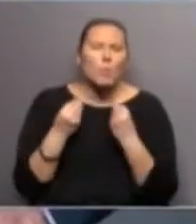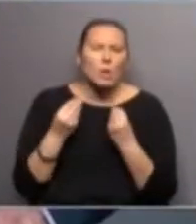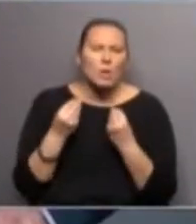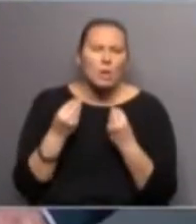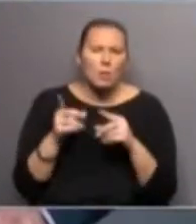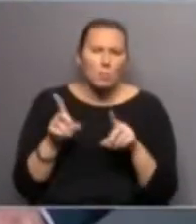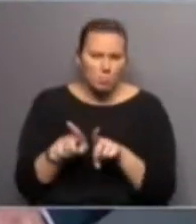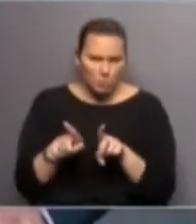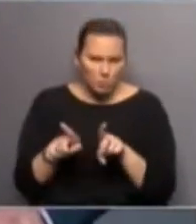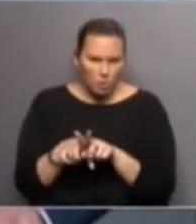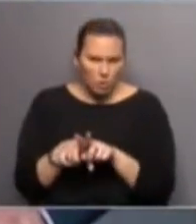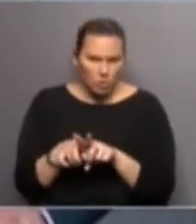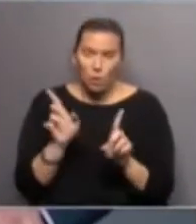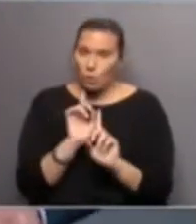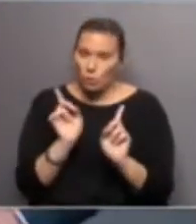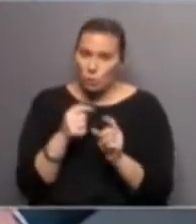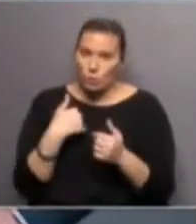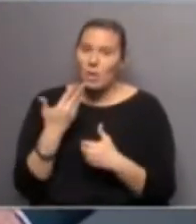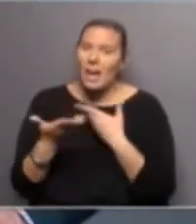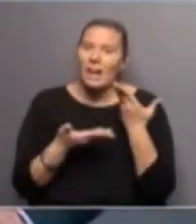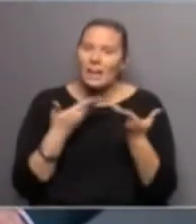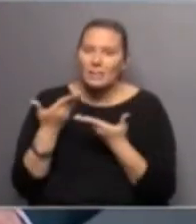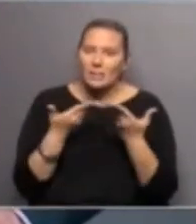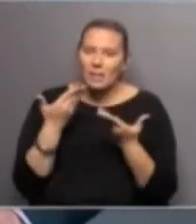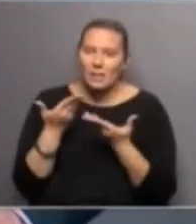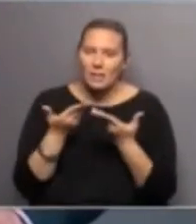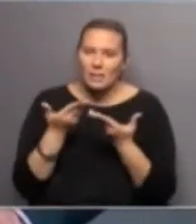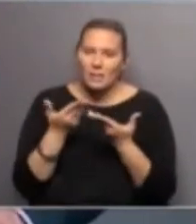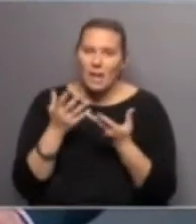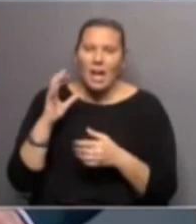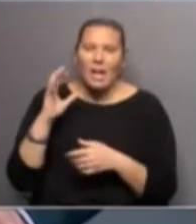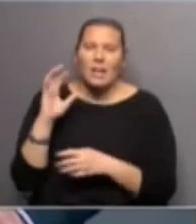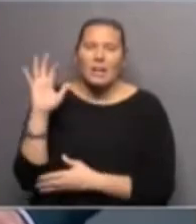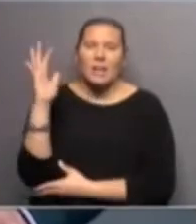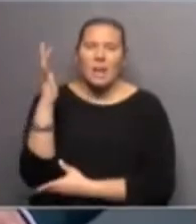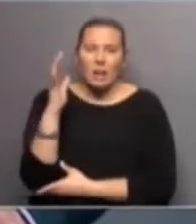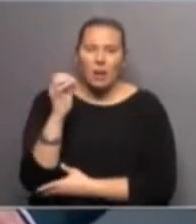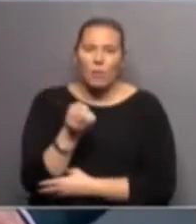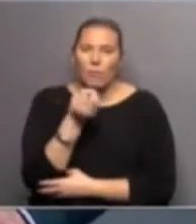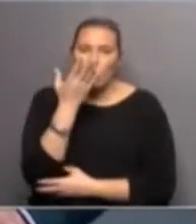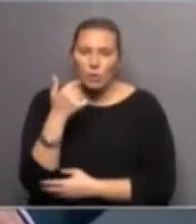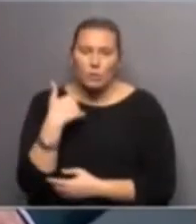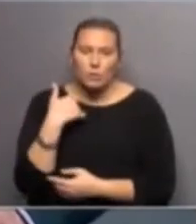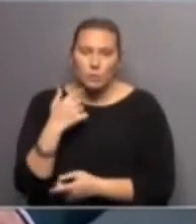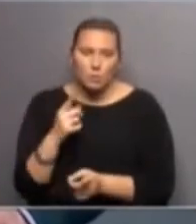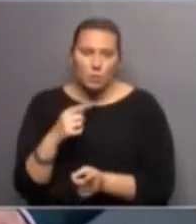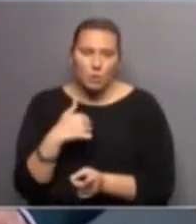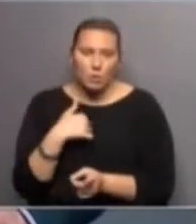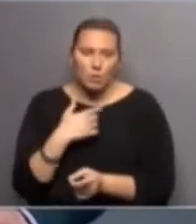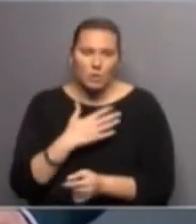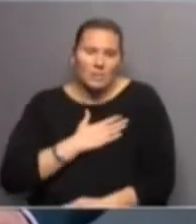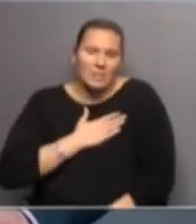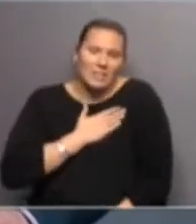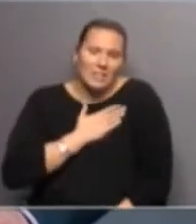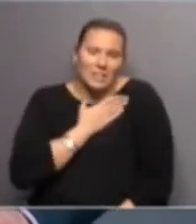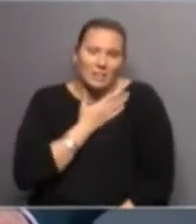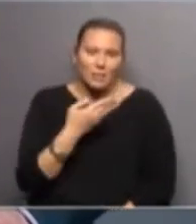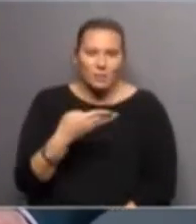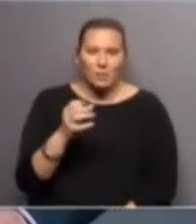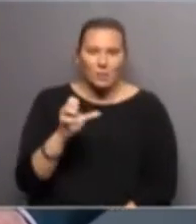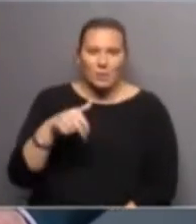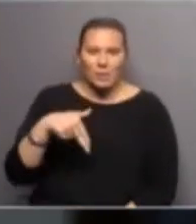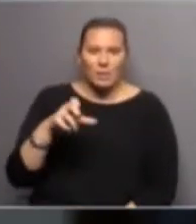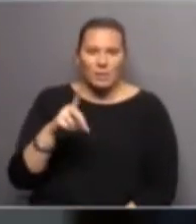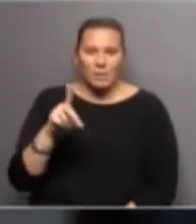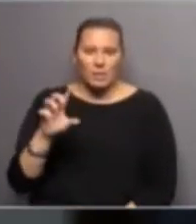¿Los mismos con los que se presentaron? Bueno, no, yo voy a cantar Naranjo en Flor. Qué divino. Naranjo en Flor. Yo tengo el honor de cantar el Te Quiero de Benedetti. Te quiero. Sí. Y